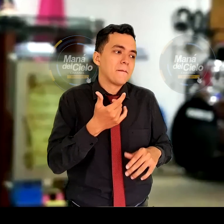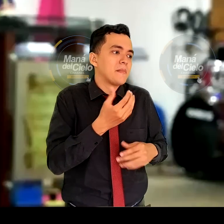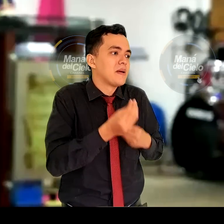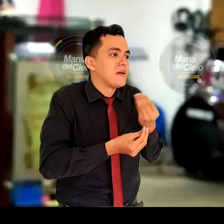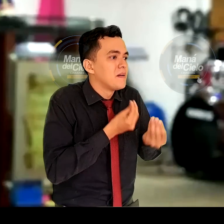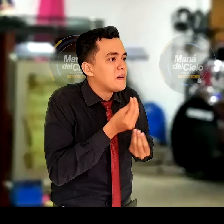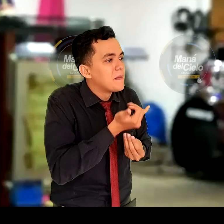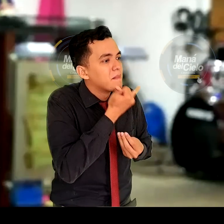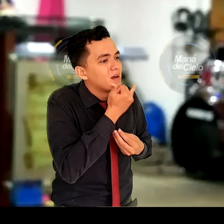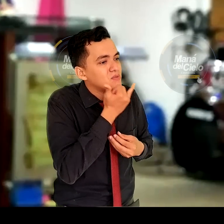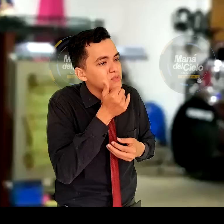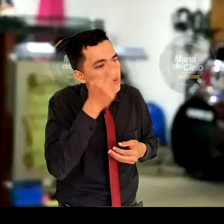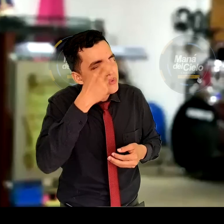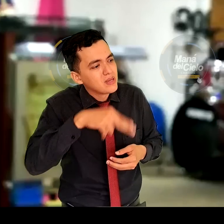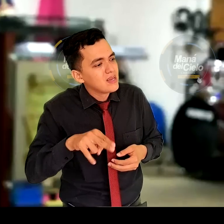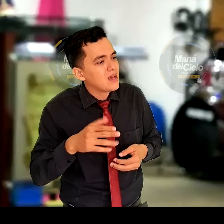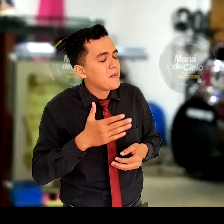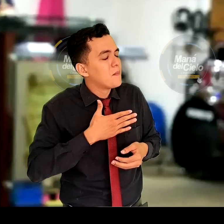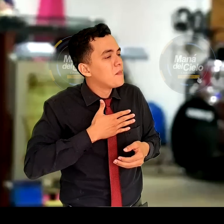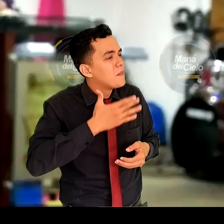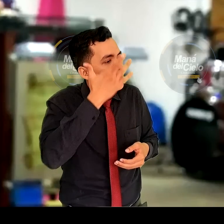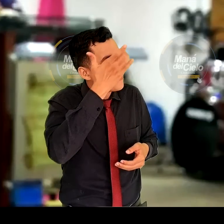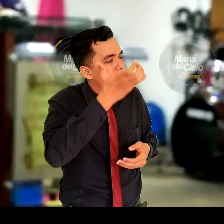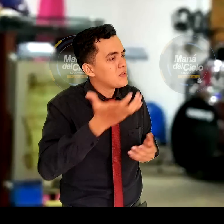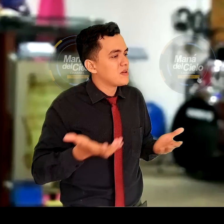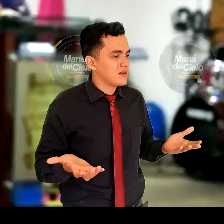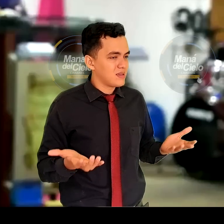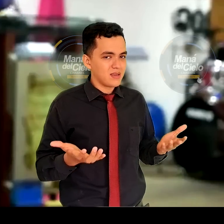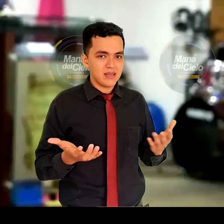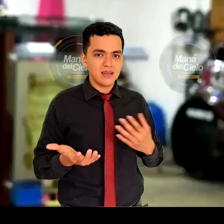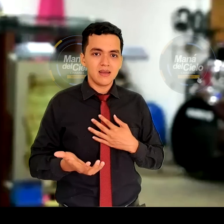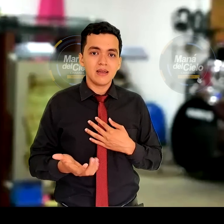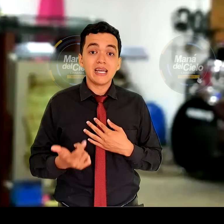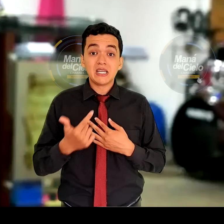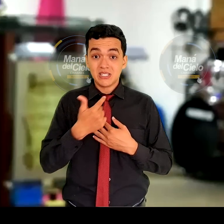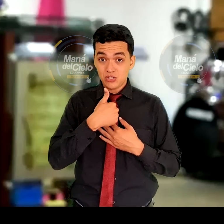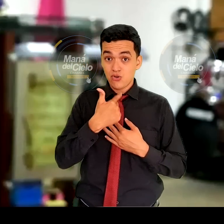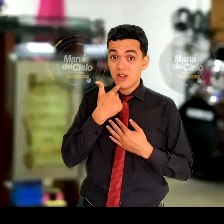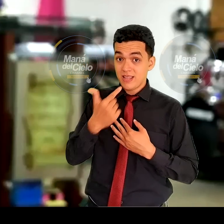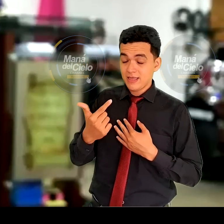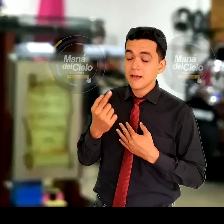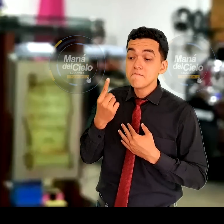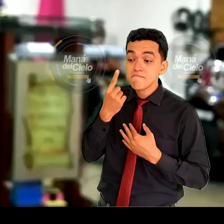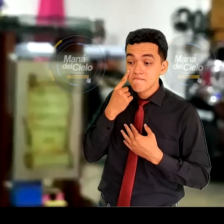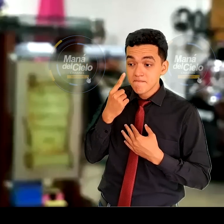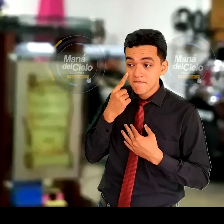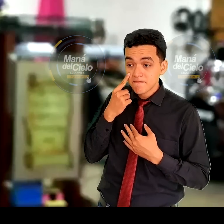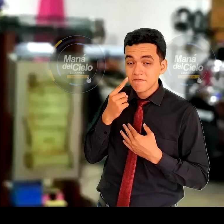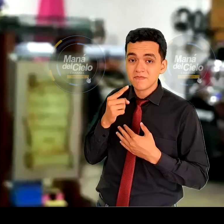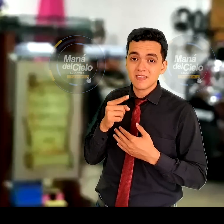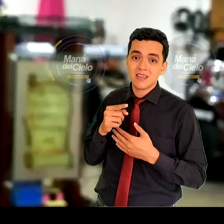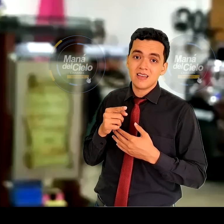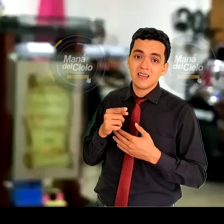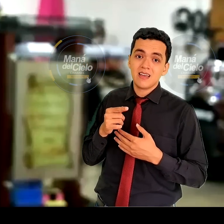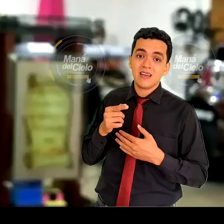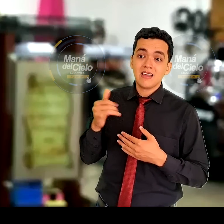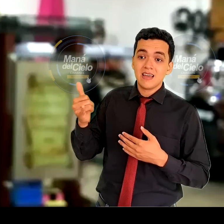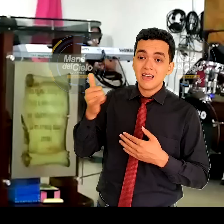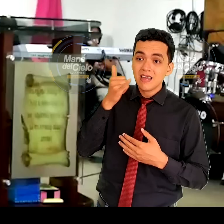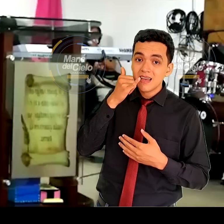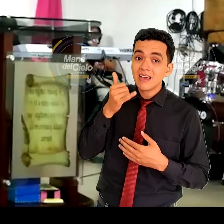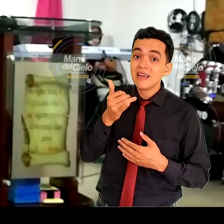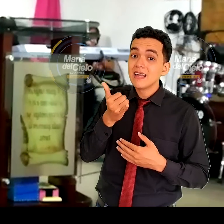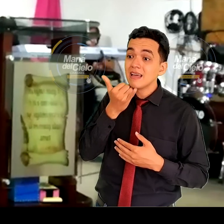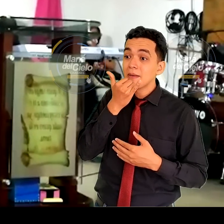cristianos. Sí, hermana. Yo líder de mujeres, escúcheme, mamá. La mamá líder de mujeres, el